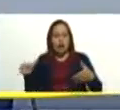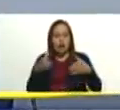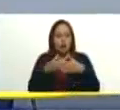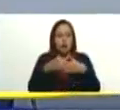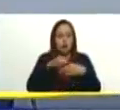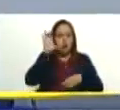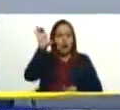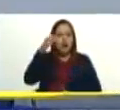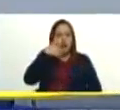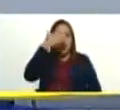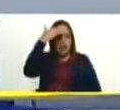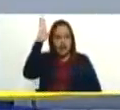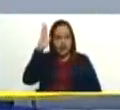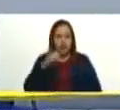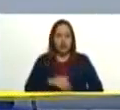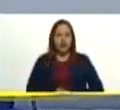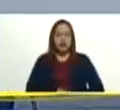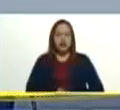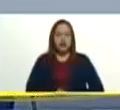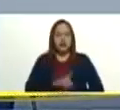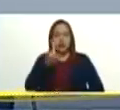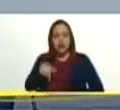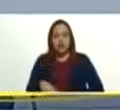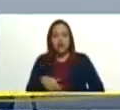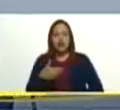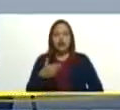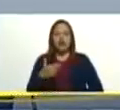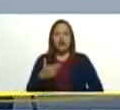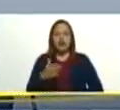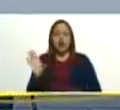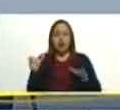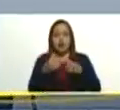la civilización de China,